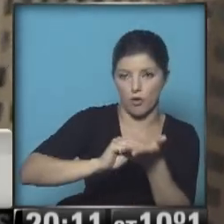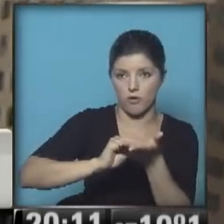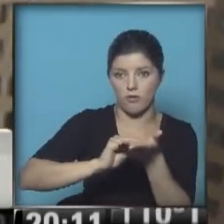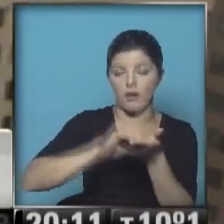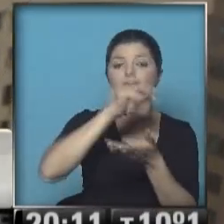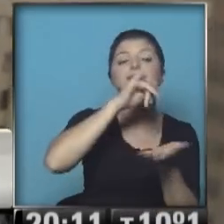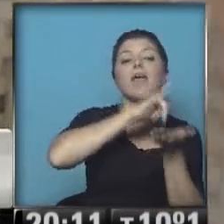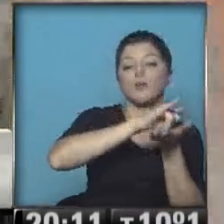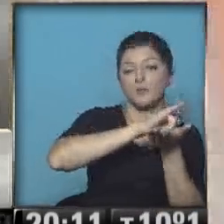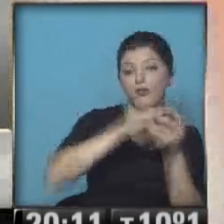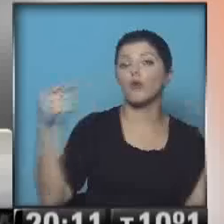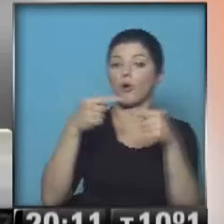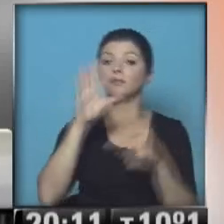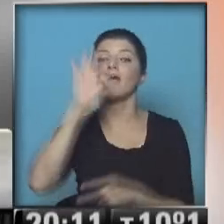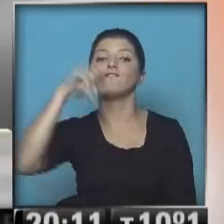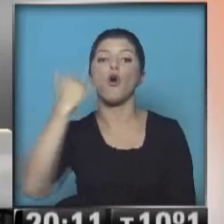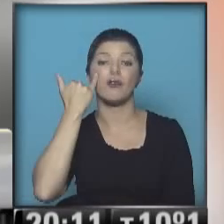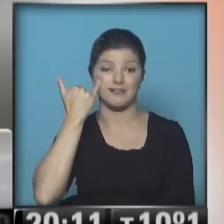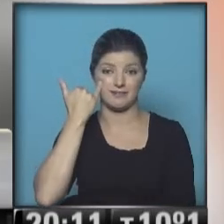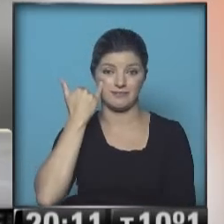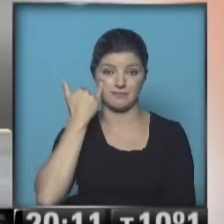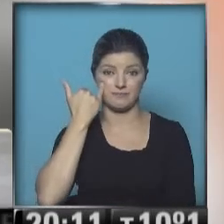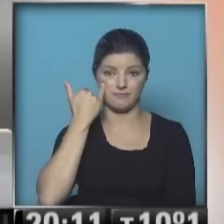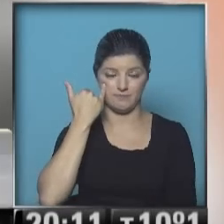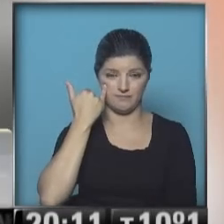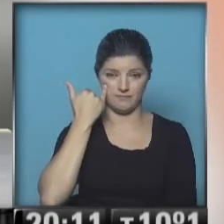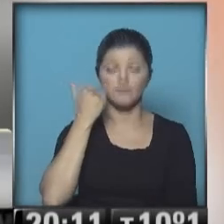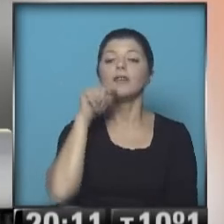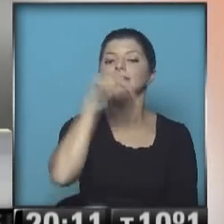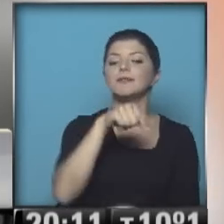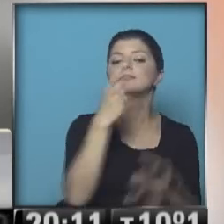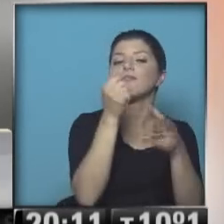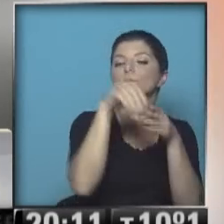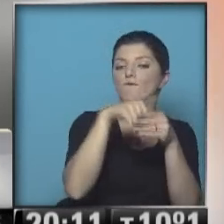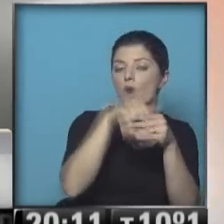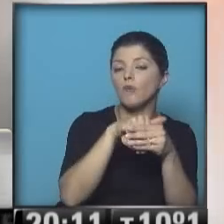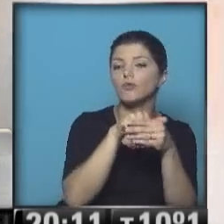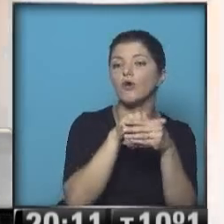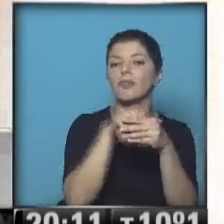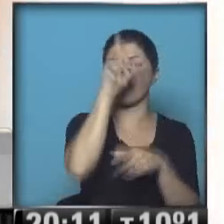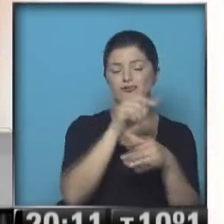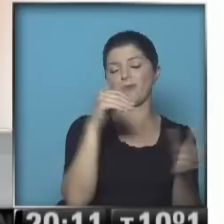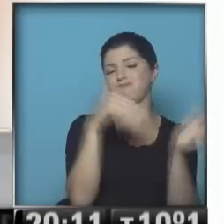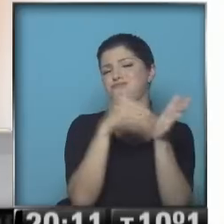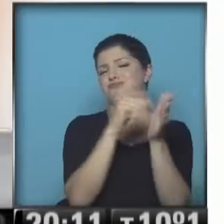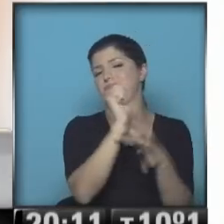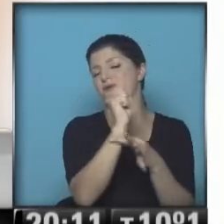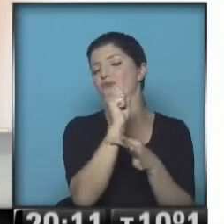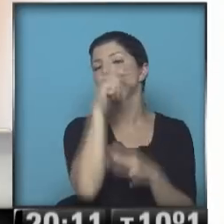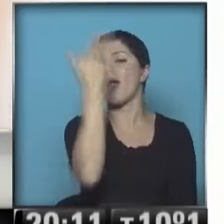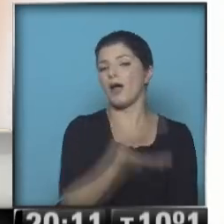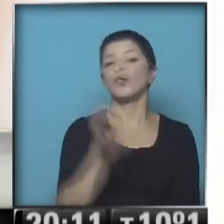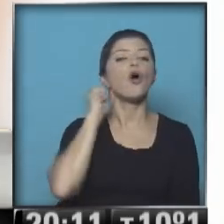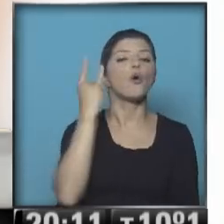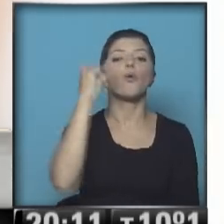Nueva York contra el BONI desde Fintech Advisory, el fondo liderado por el multimillonario David Martínez Guzmán,